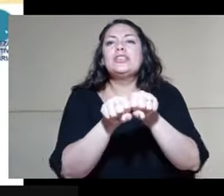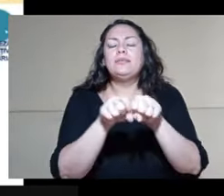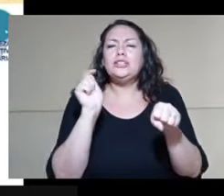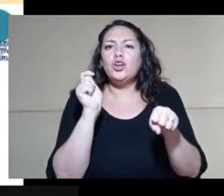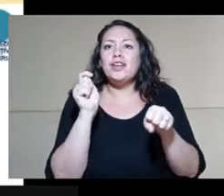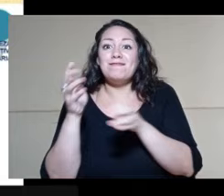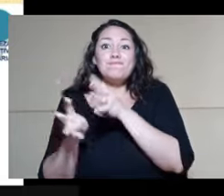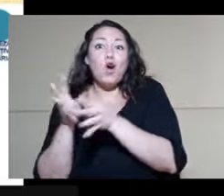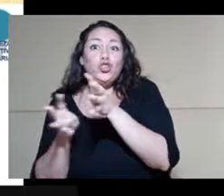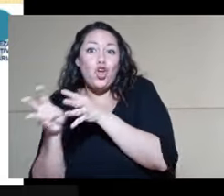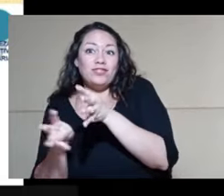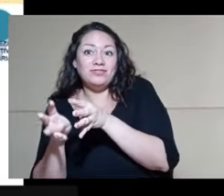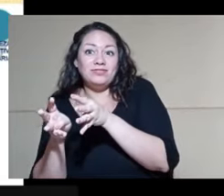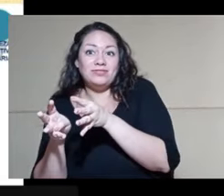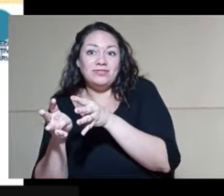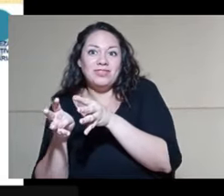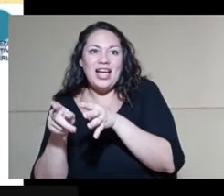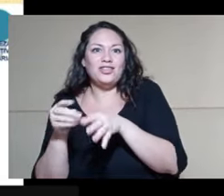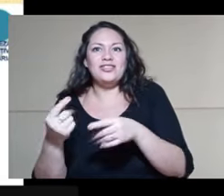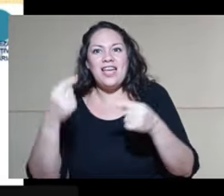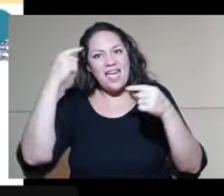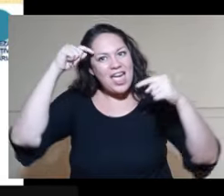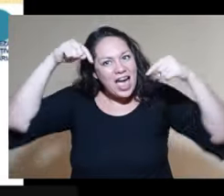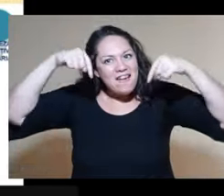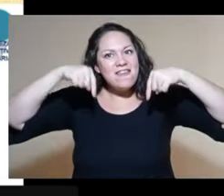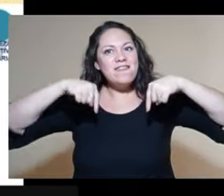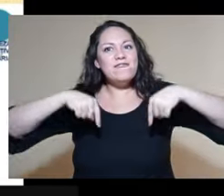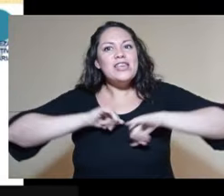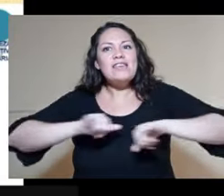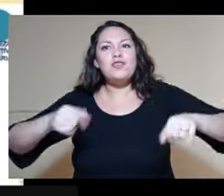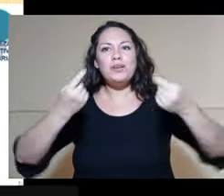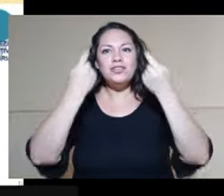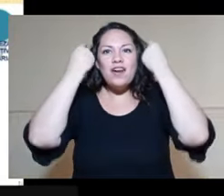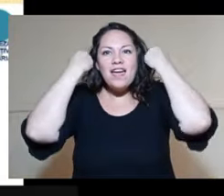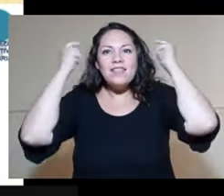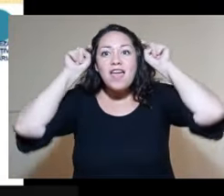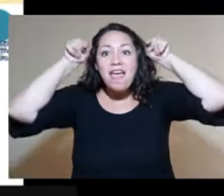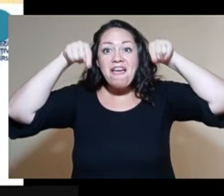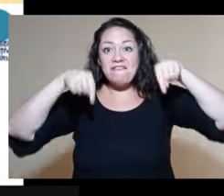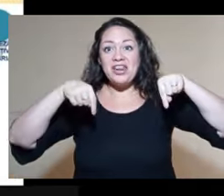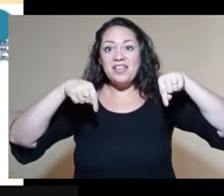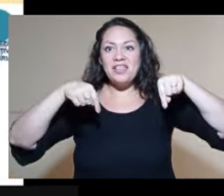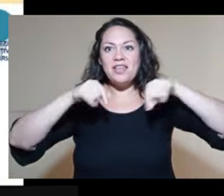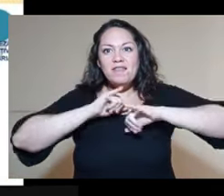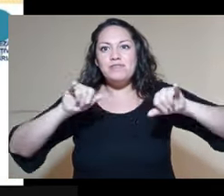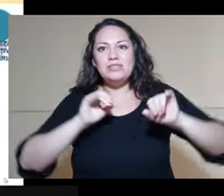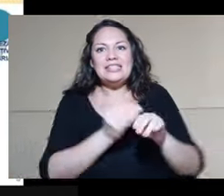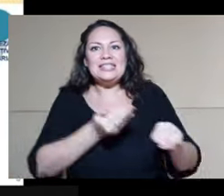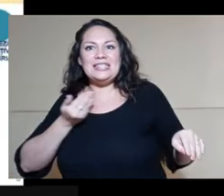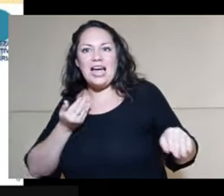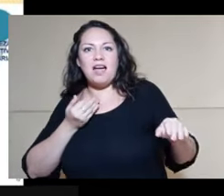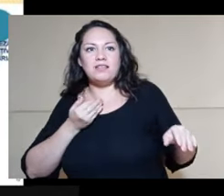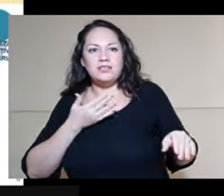esta corteza, ¿con quién hace sinapsis? Y con la motora, con la que ya vimos. Entonces ahí baja la información y se completa el circuito.